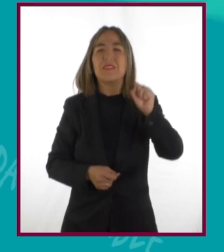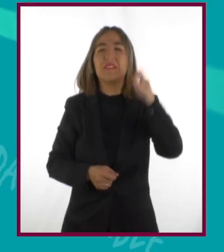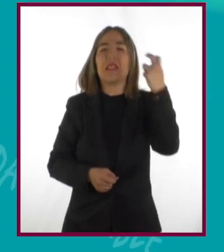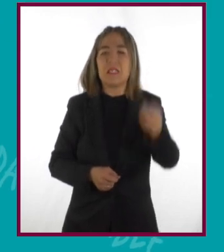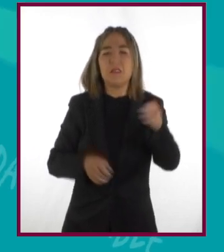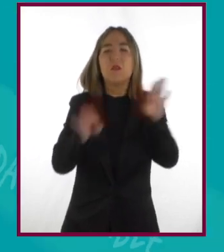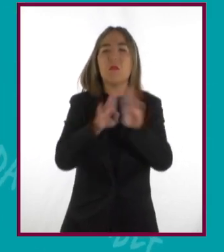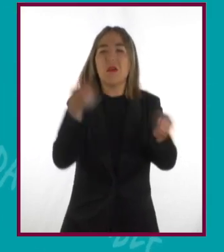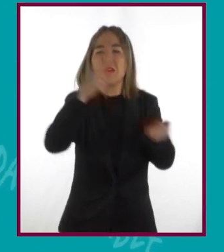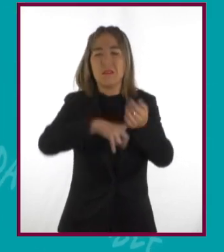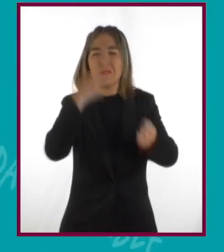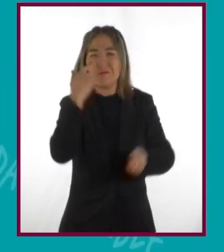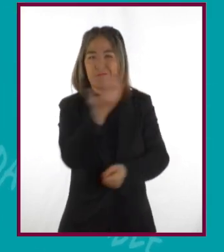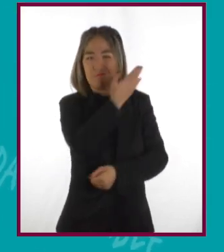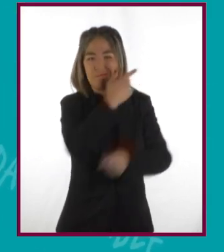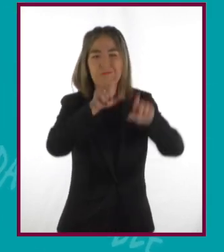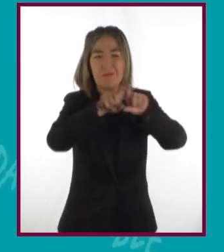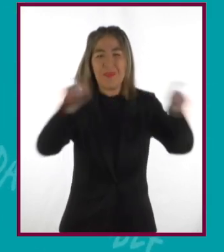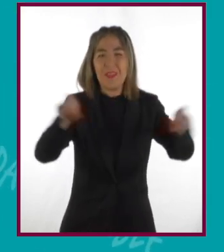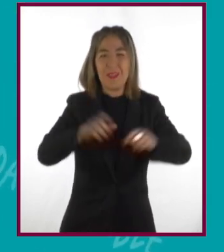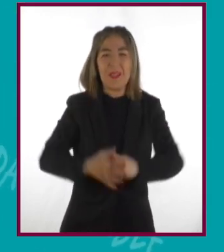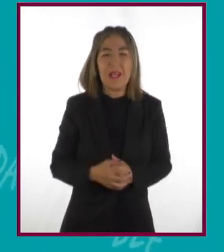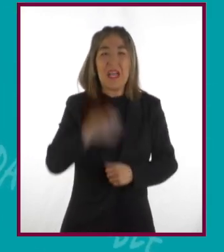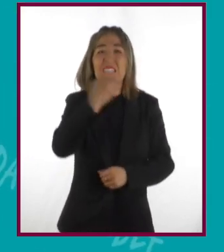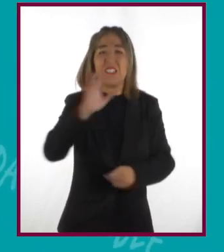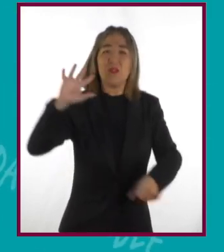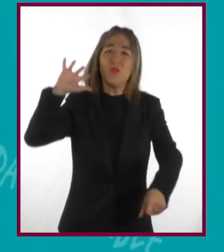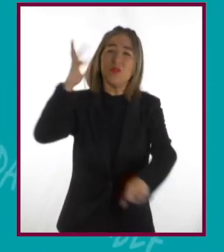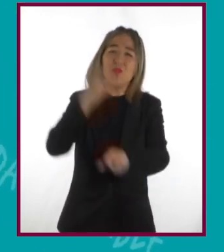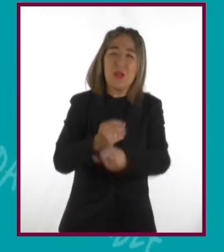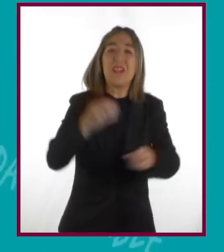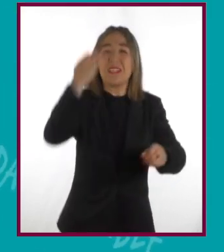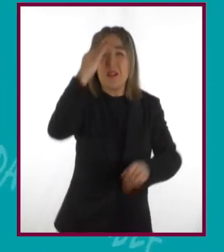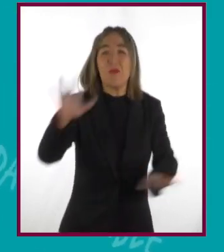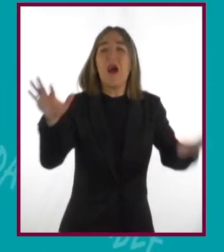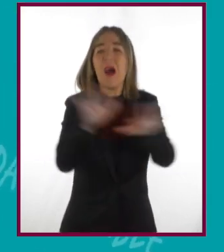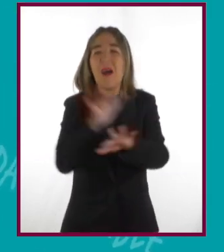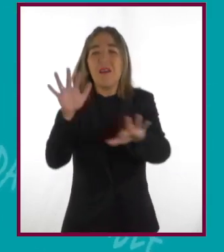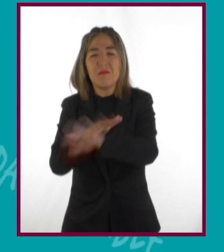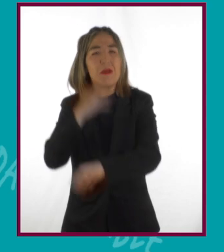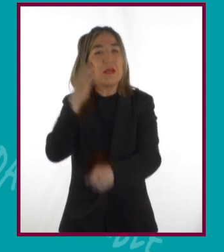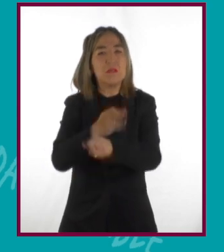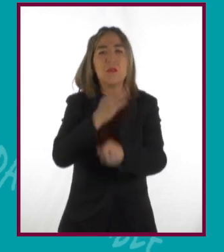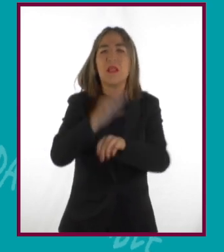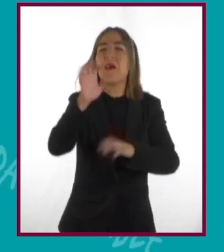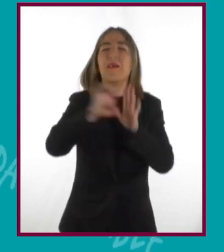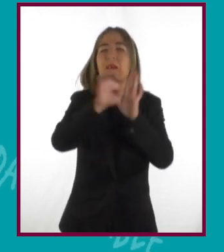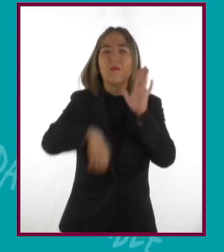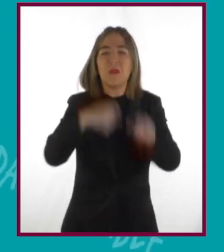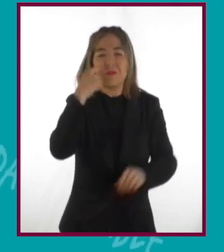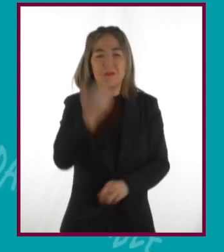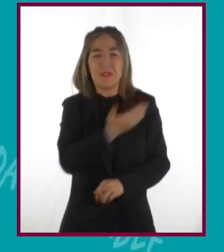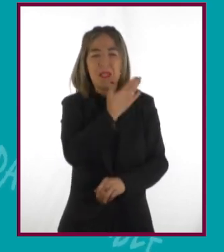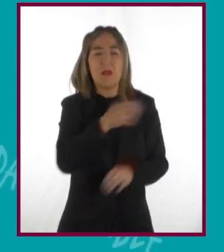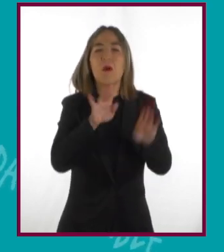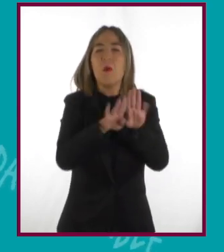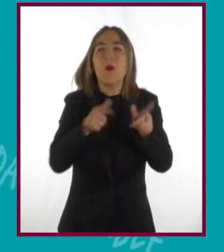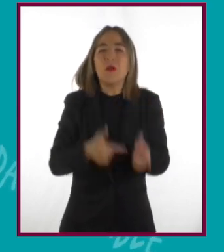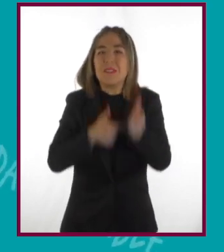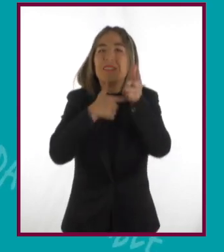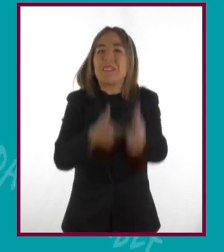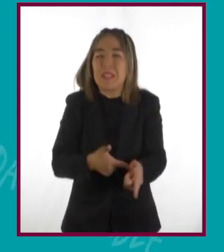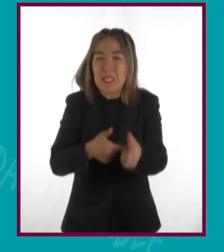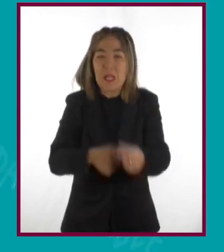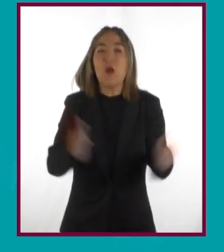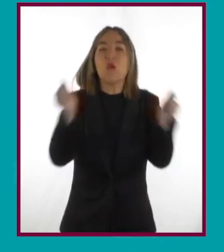ecuaciones de Navier-Stokes se han expresado de distinta forma a lo largo del tiempo. Por ejemplo, aquí están las fórmulas de